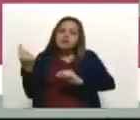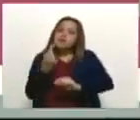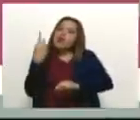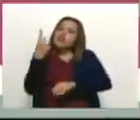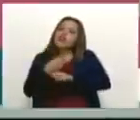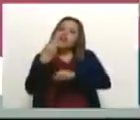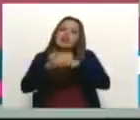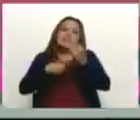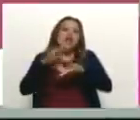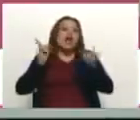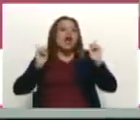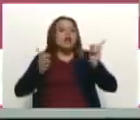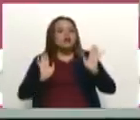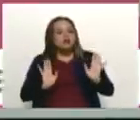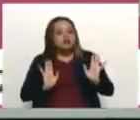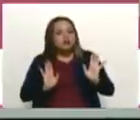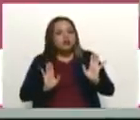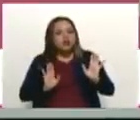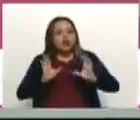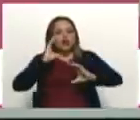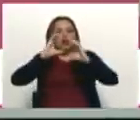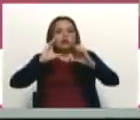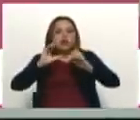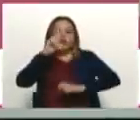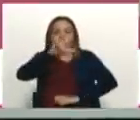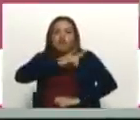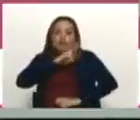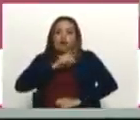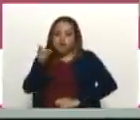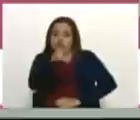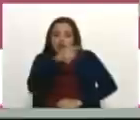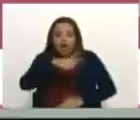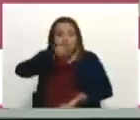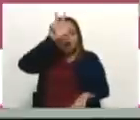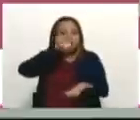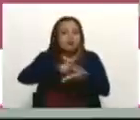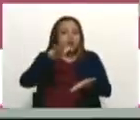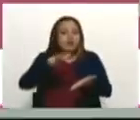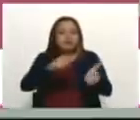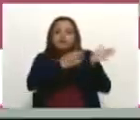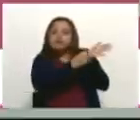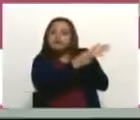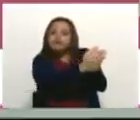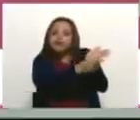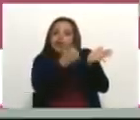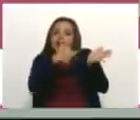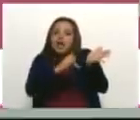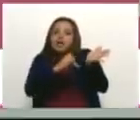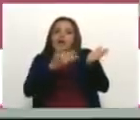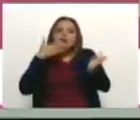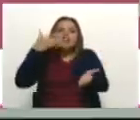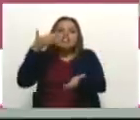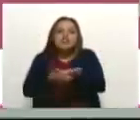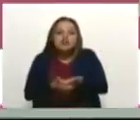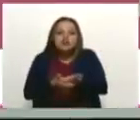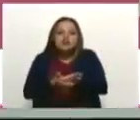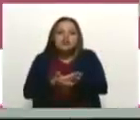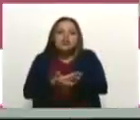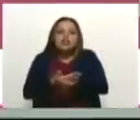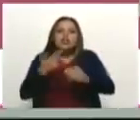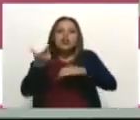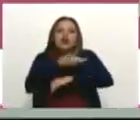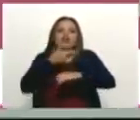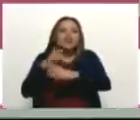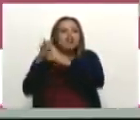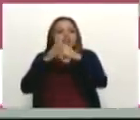algo. En el comunicado oficial que ustedes aprueben, pongan la exigencia de que el gobierno